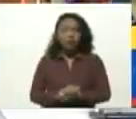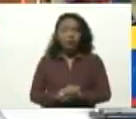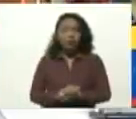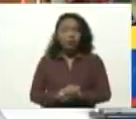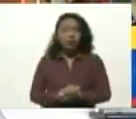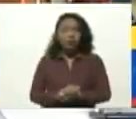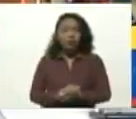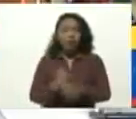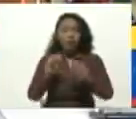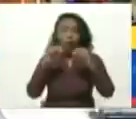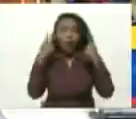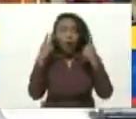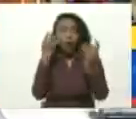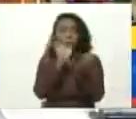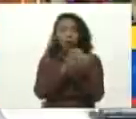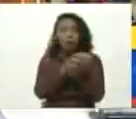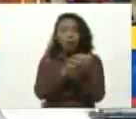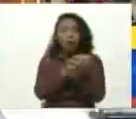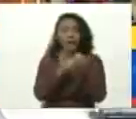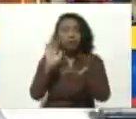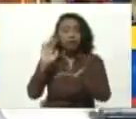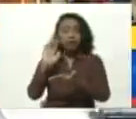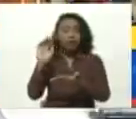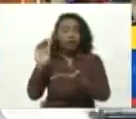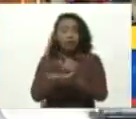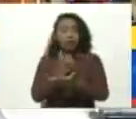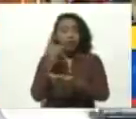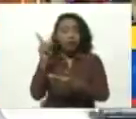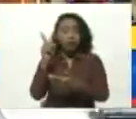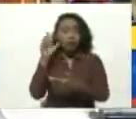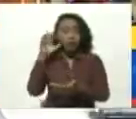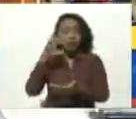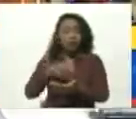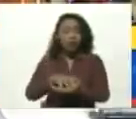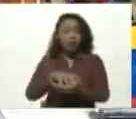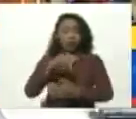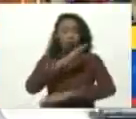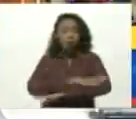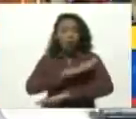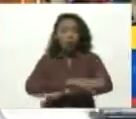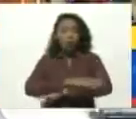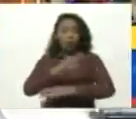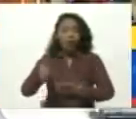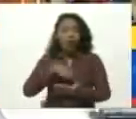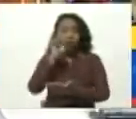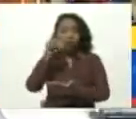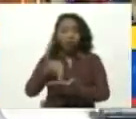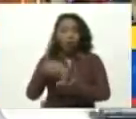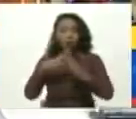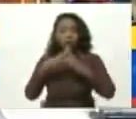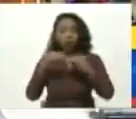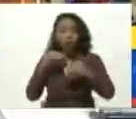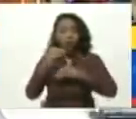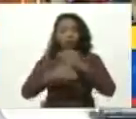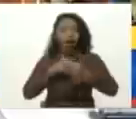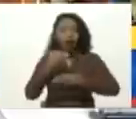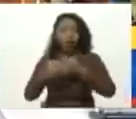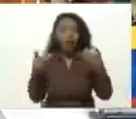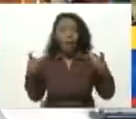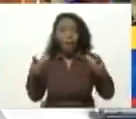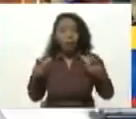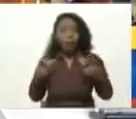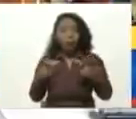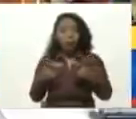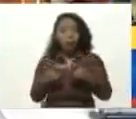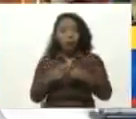La Guaira y Nueva Esparta, si quitamos estos estados del comportamiento nacional, todo sería a una reducción